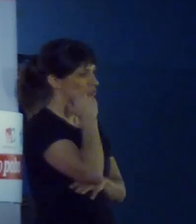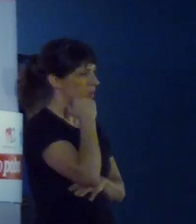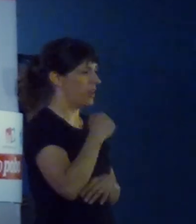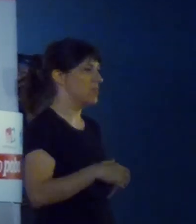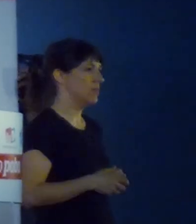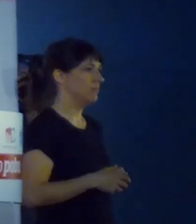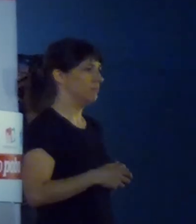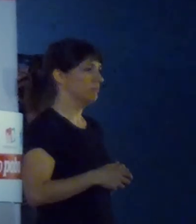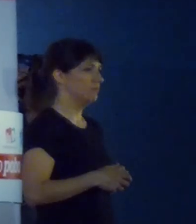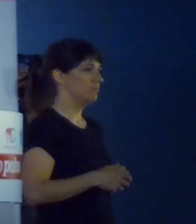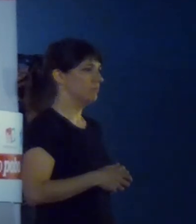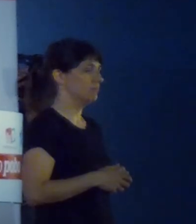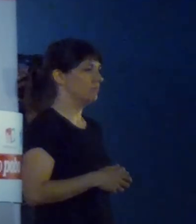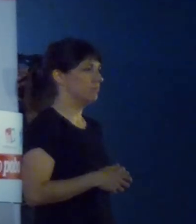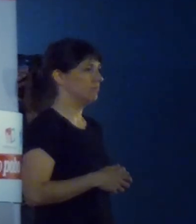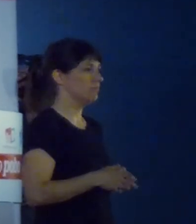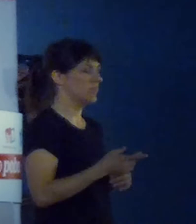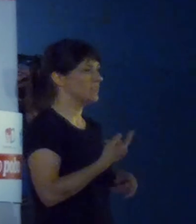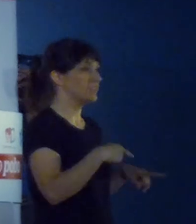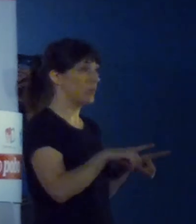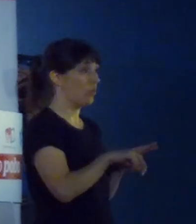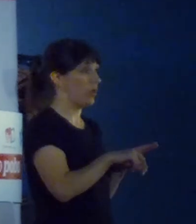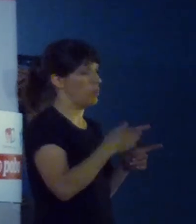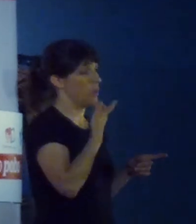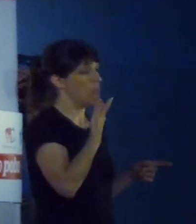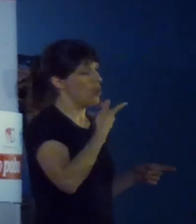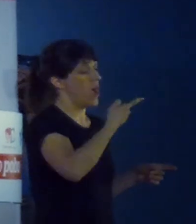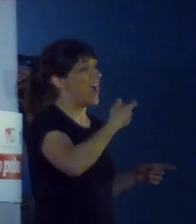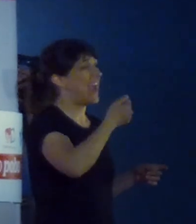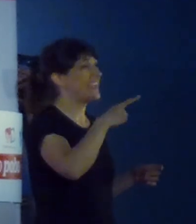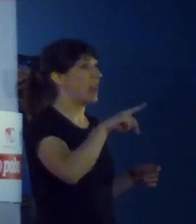non é un alegato contra Ruiz Gallardón,